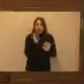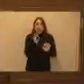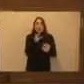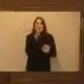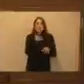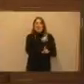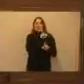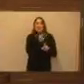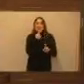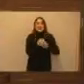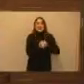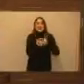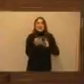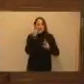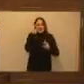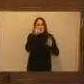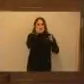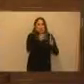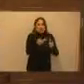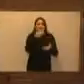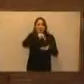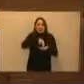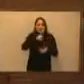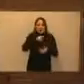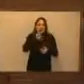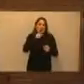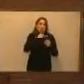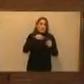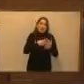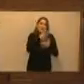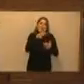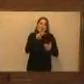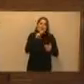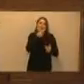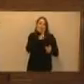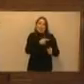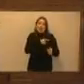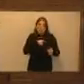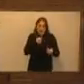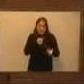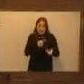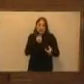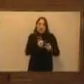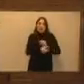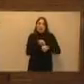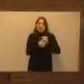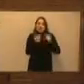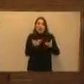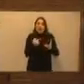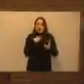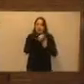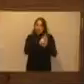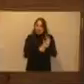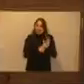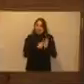¿qué medidas? Ya sé que usted no venía a eso, usted venía a decir los 19 nombres, pero usted me pregunta sobre qué medidas. Y yo le leía los artículos y le hacía referencia al